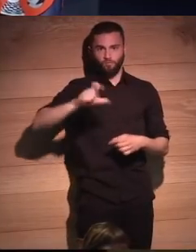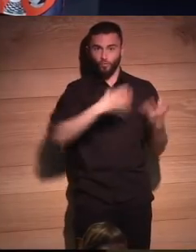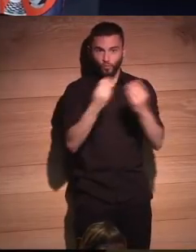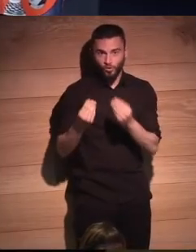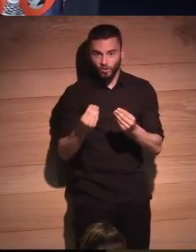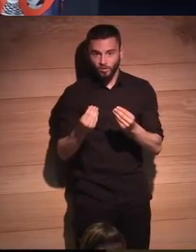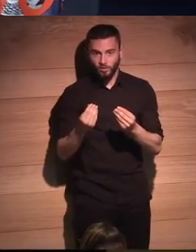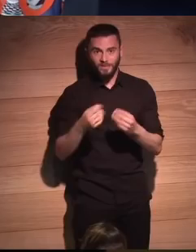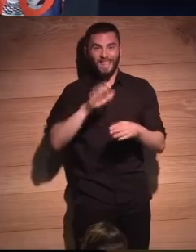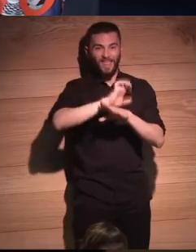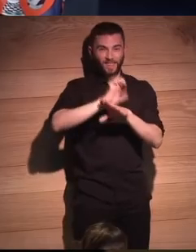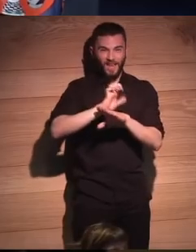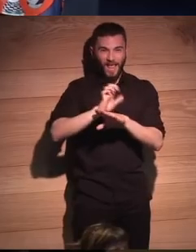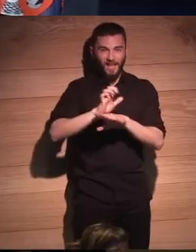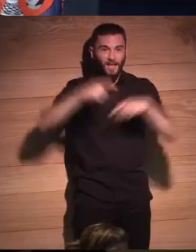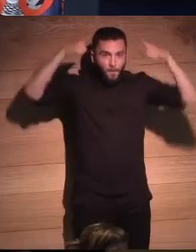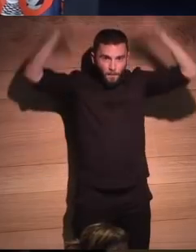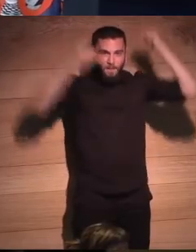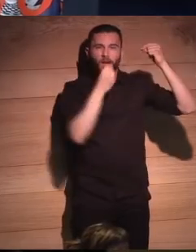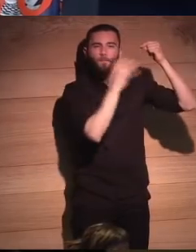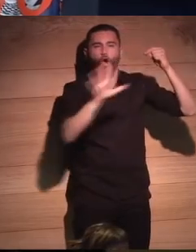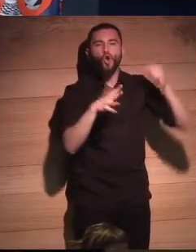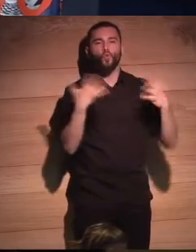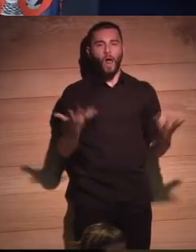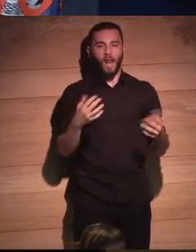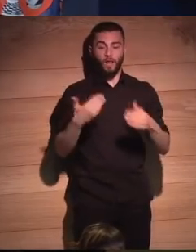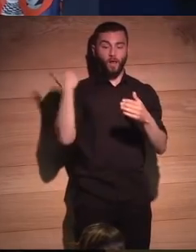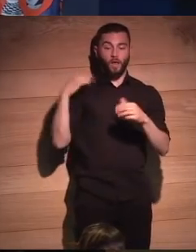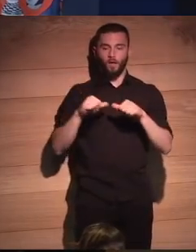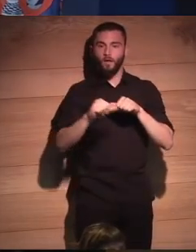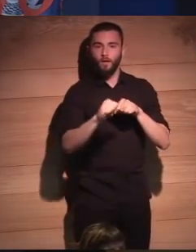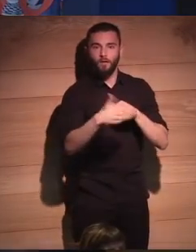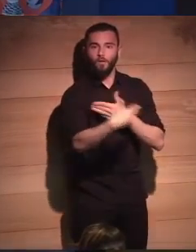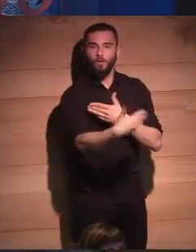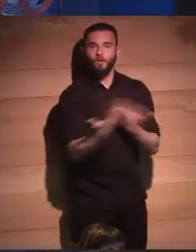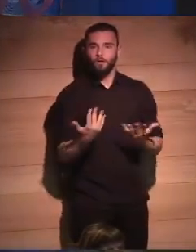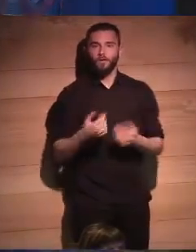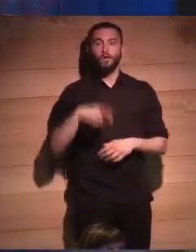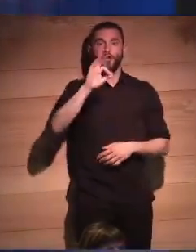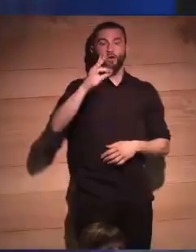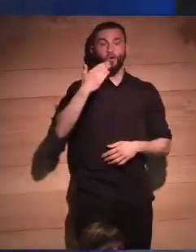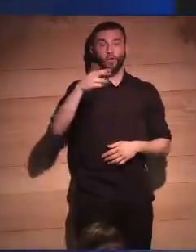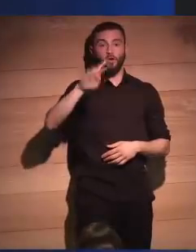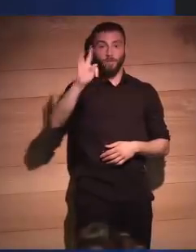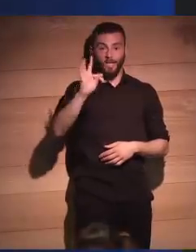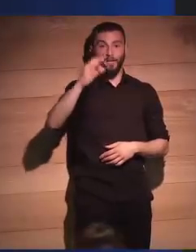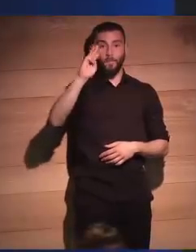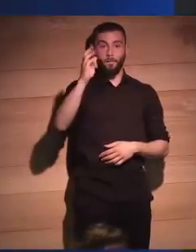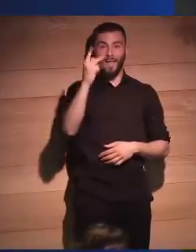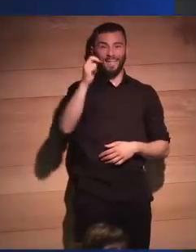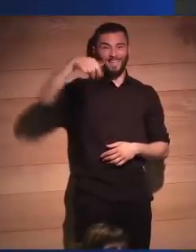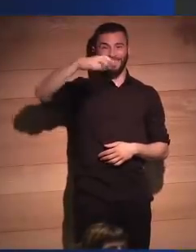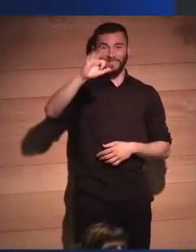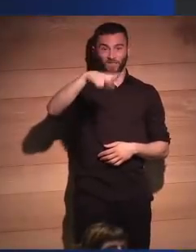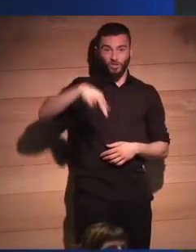los que han sido y de los que van a ser. ¿Os parece acertada la elección de Robert Pattinson para el próximo Batman? ¿Y Joaquin Phoenix